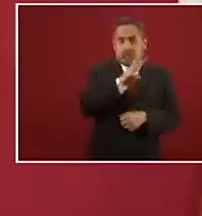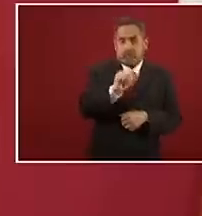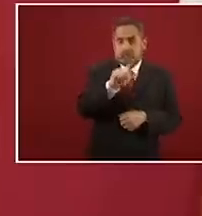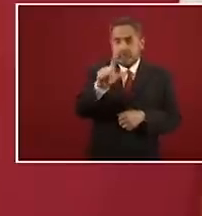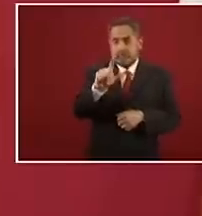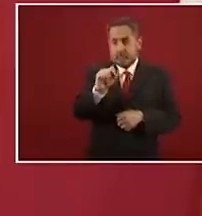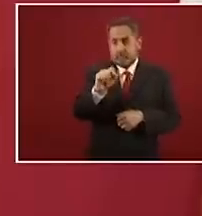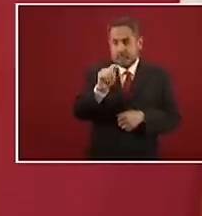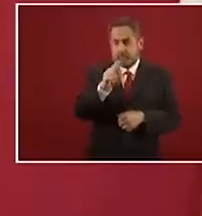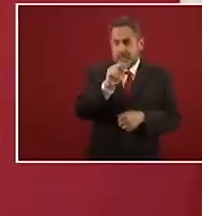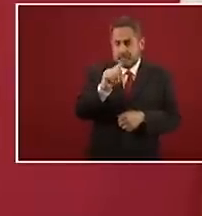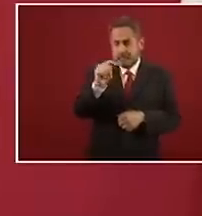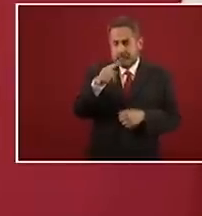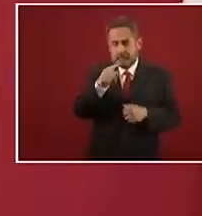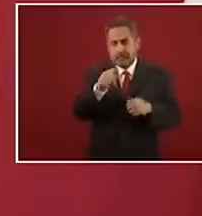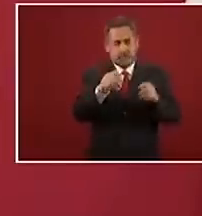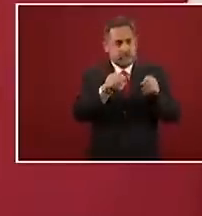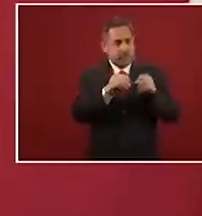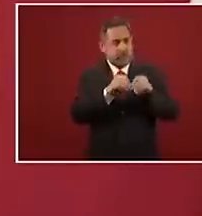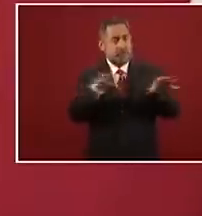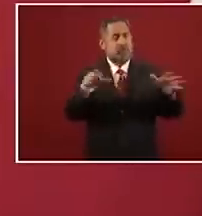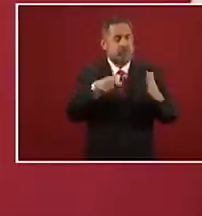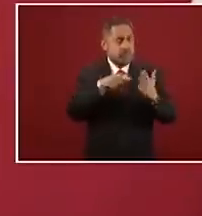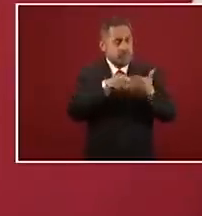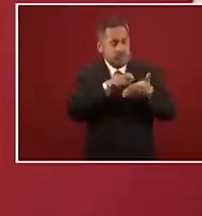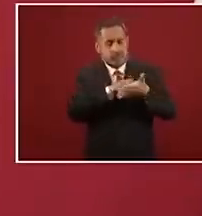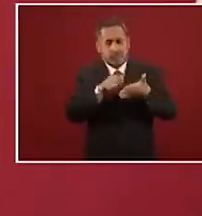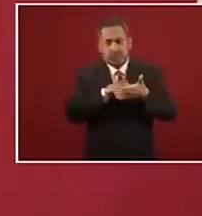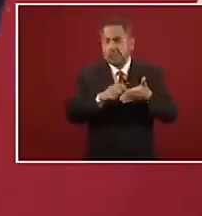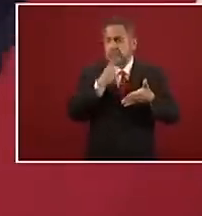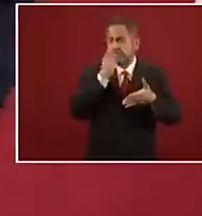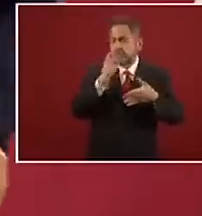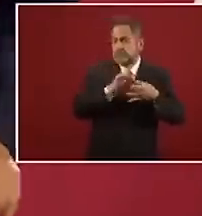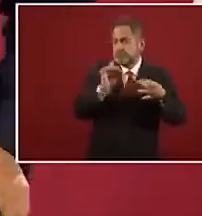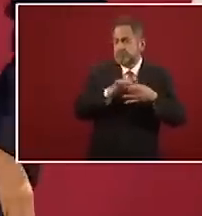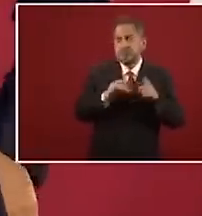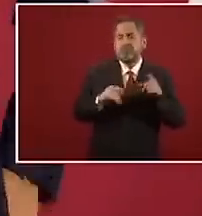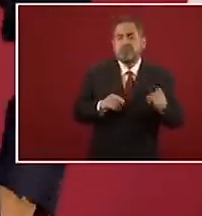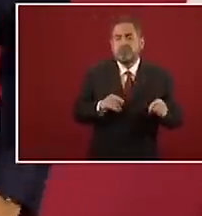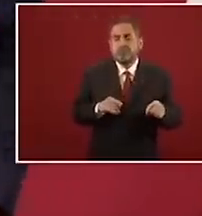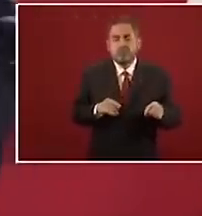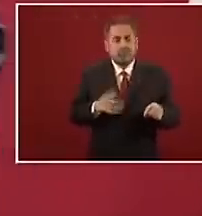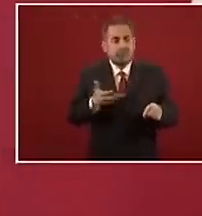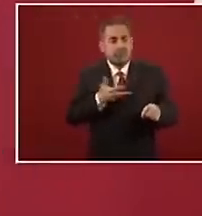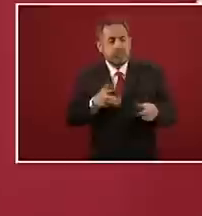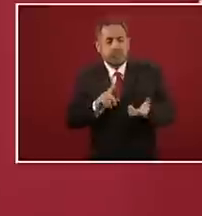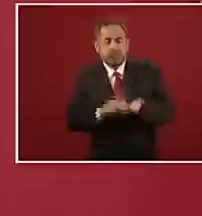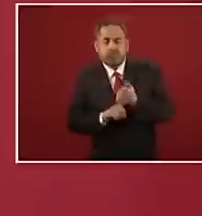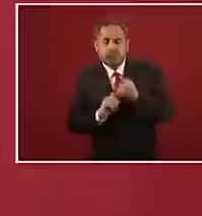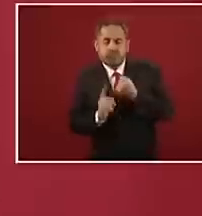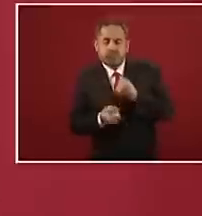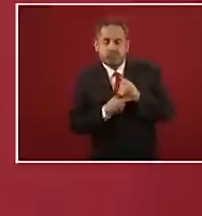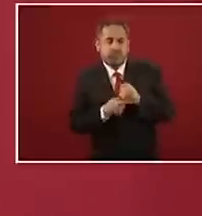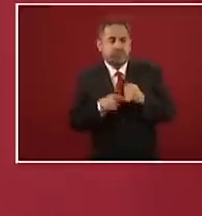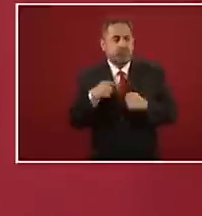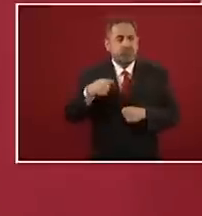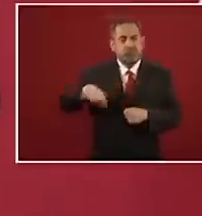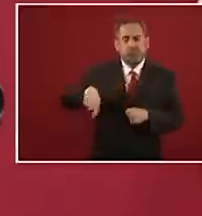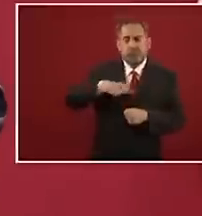retomando una nota de ese periódico, hablaba de que tenía información de